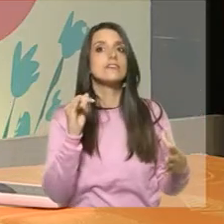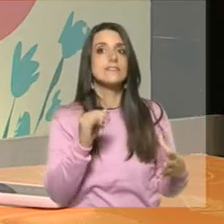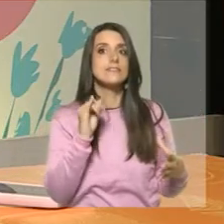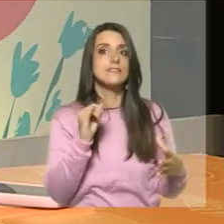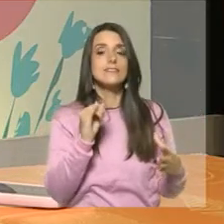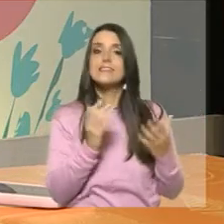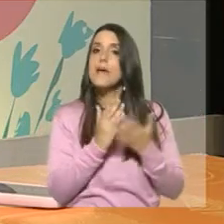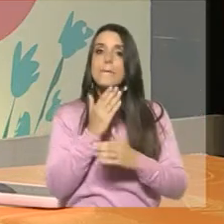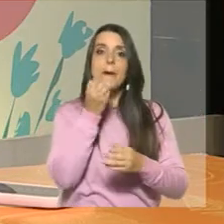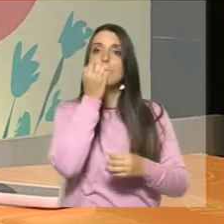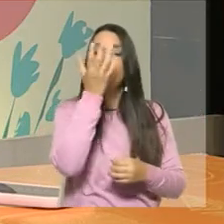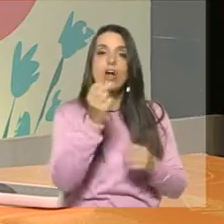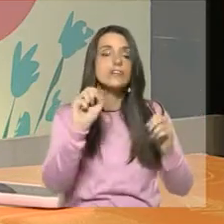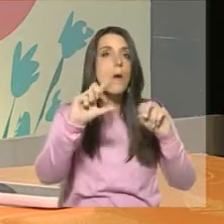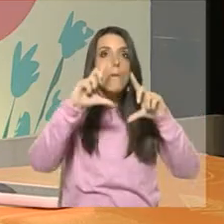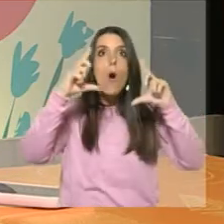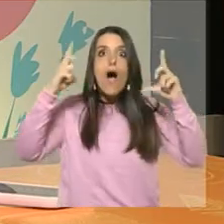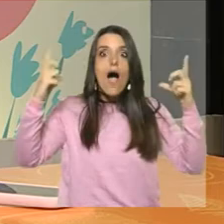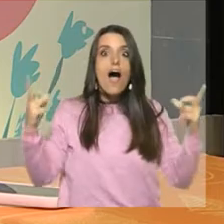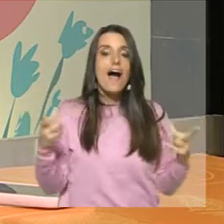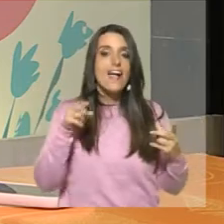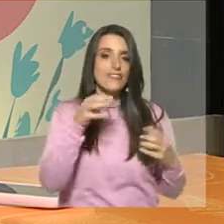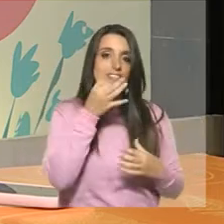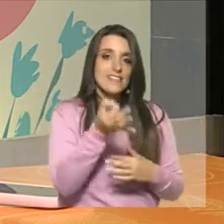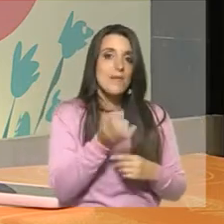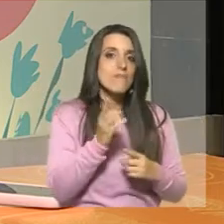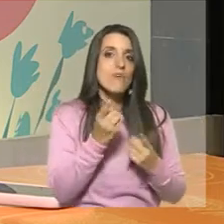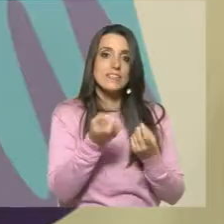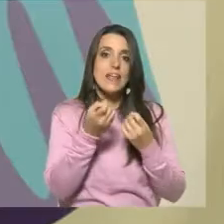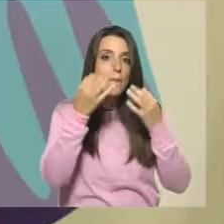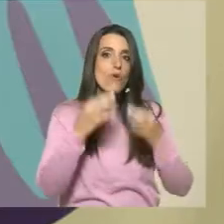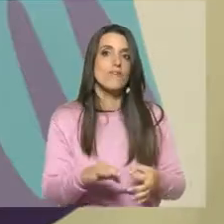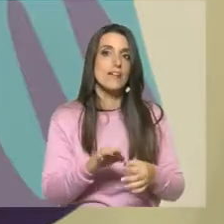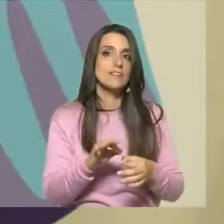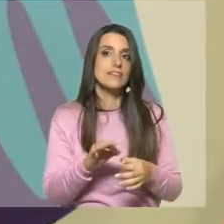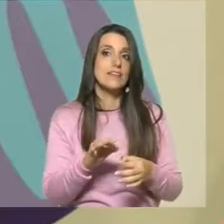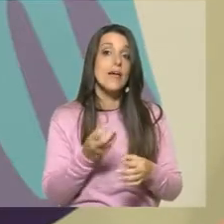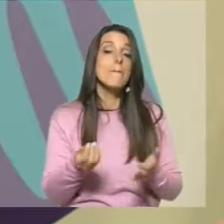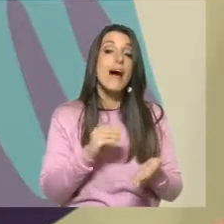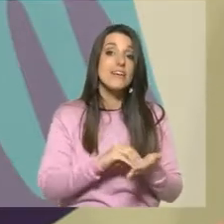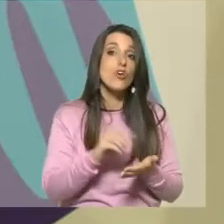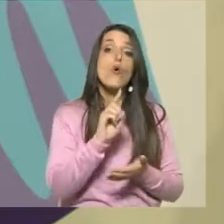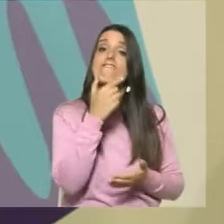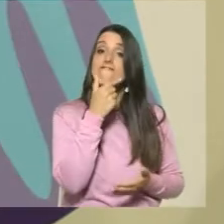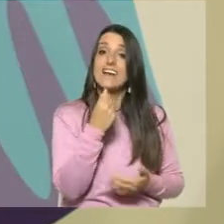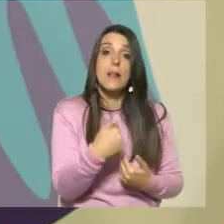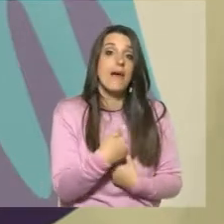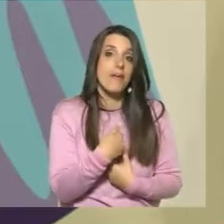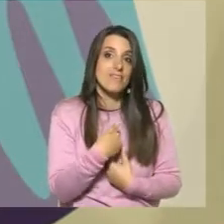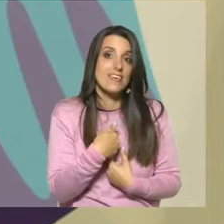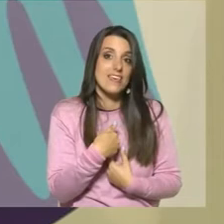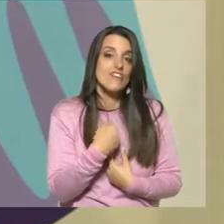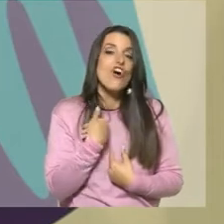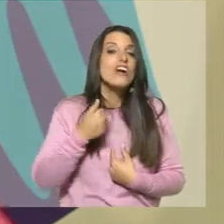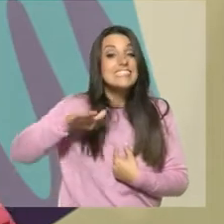mejor que el otro, es más sorprendente. Sí, más sorprendente. Eso es lo que decís vos, estar a la altura, ¿no? Estar a la altura, totalmente. Y aparte no era fácil para mí, siendo